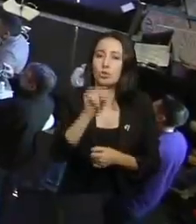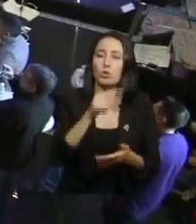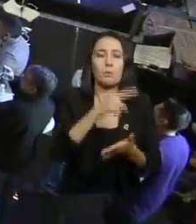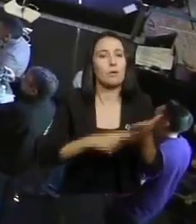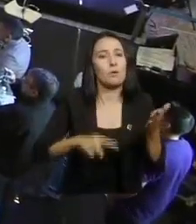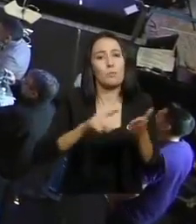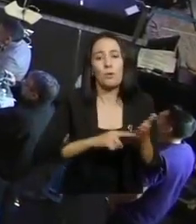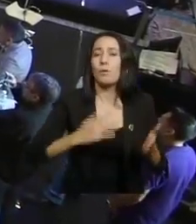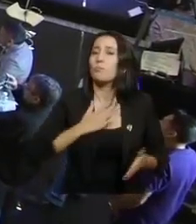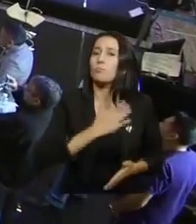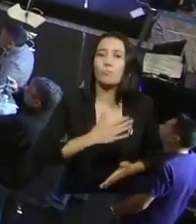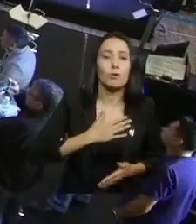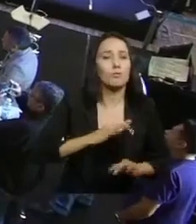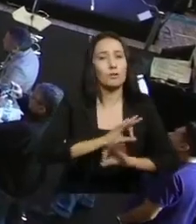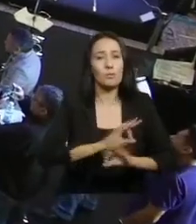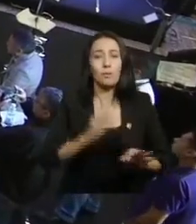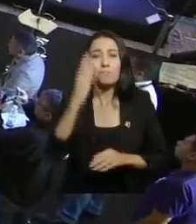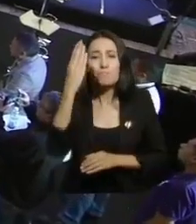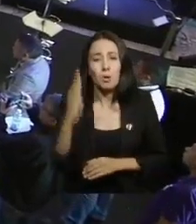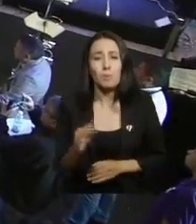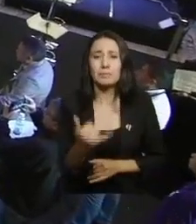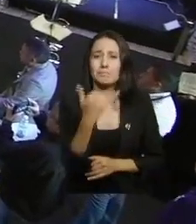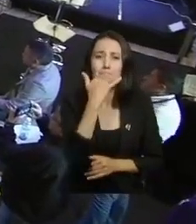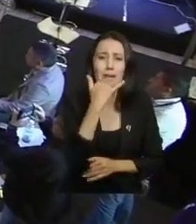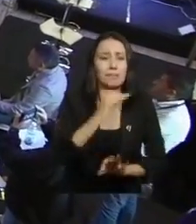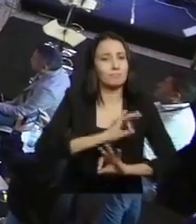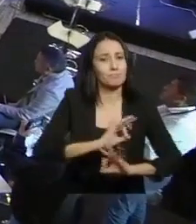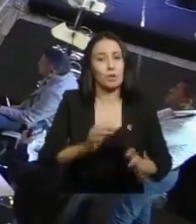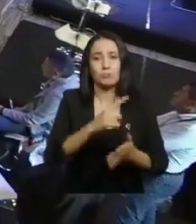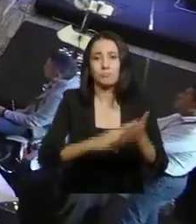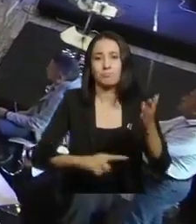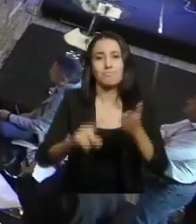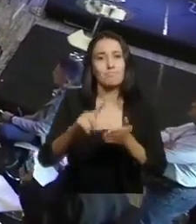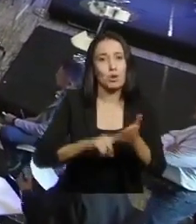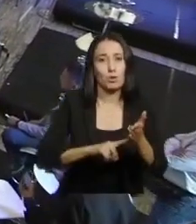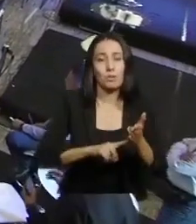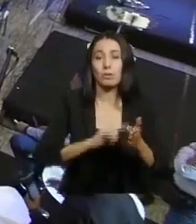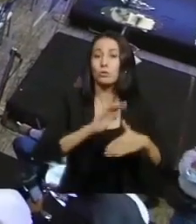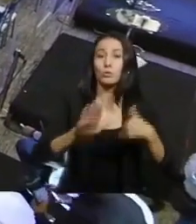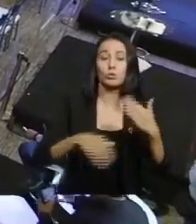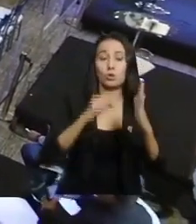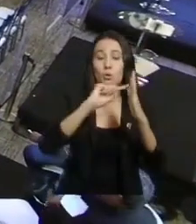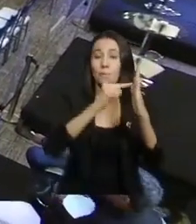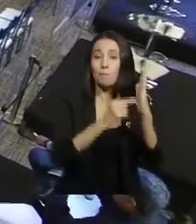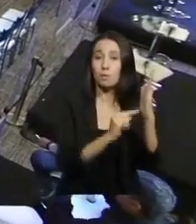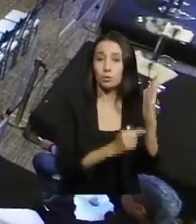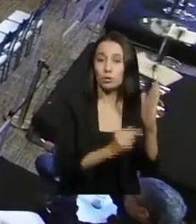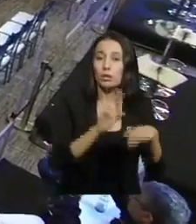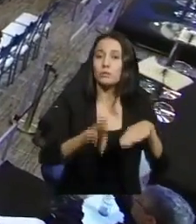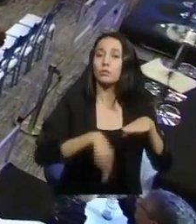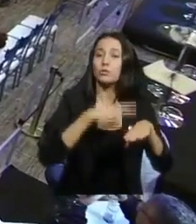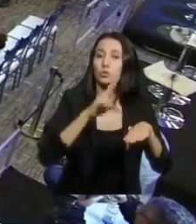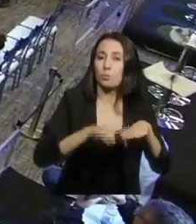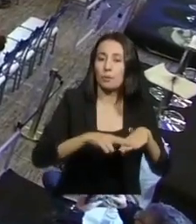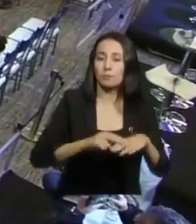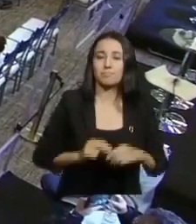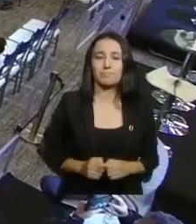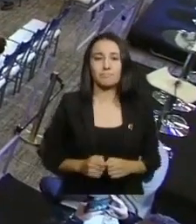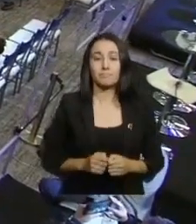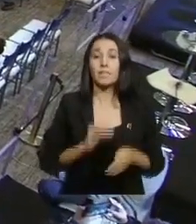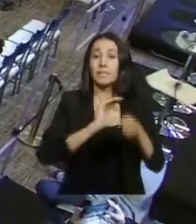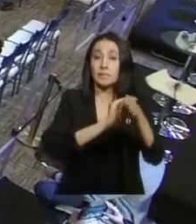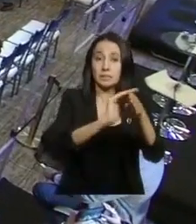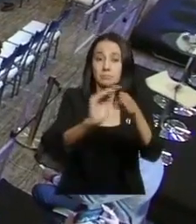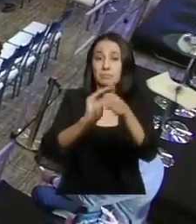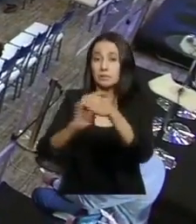haciendo bromas que no tienen sentido. La policía levantó protocolos y todo está en absoluta normalidad y calma. E